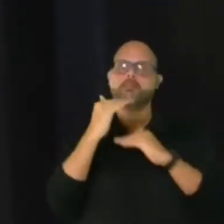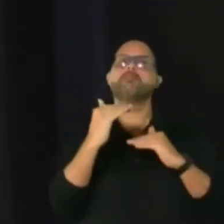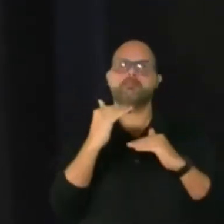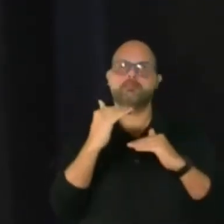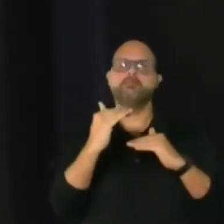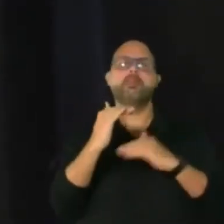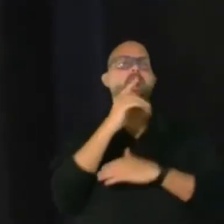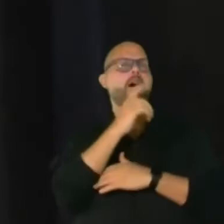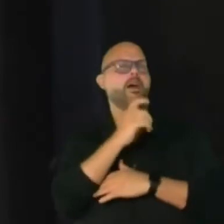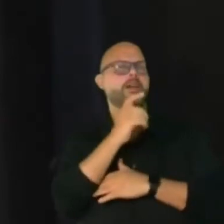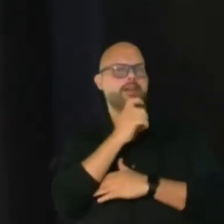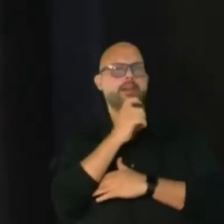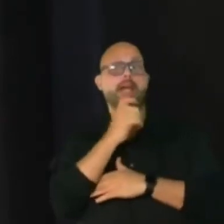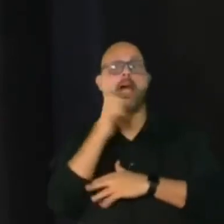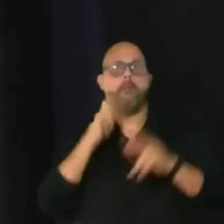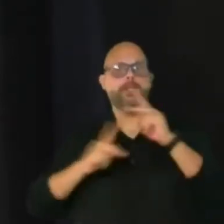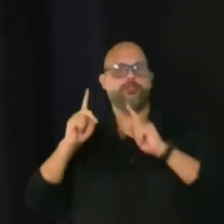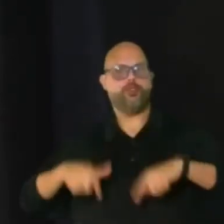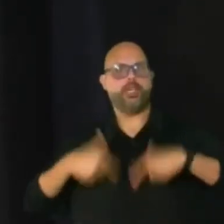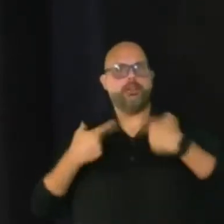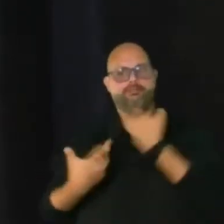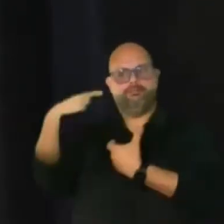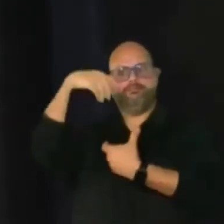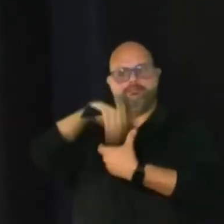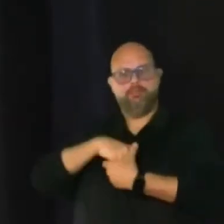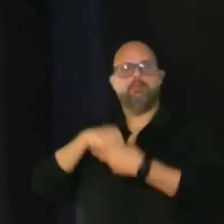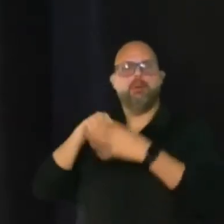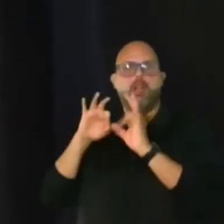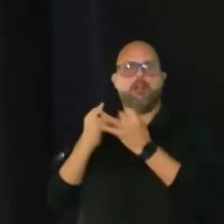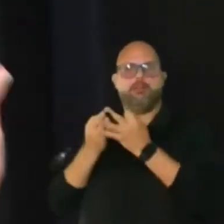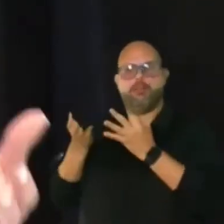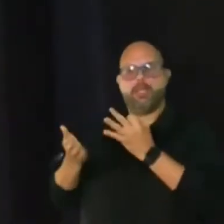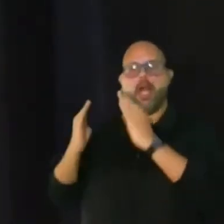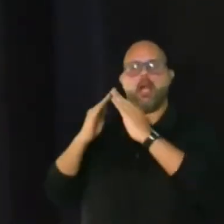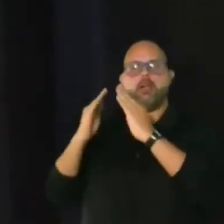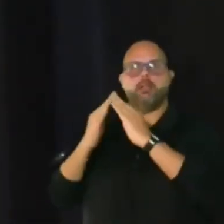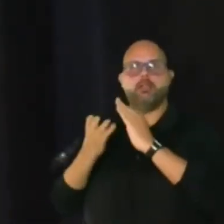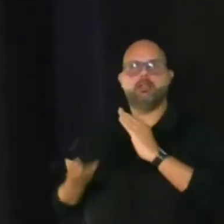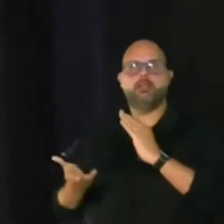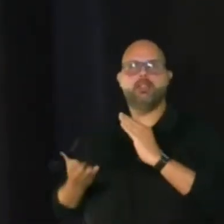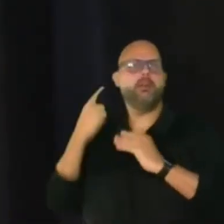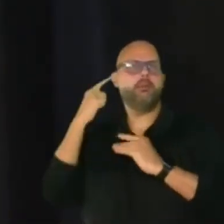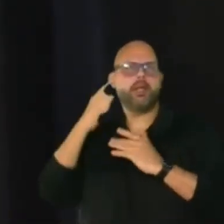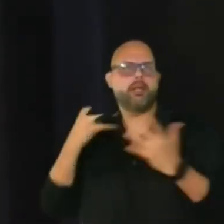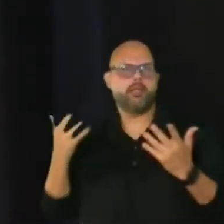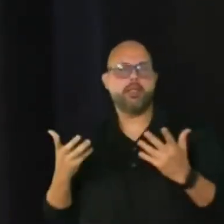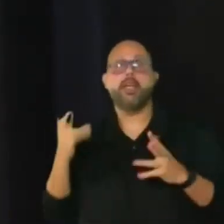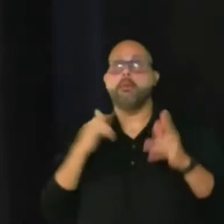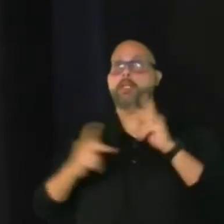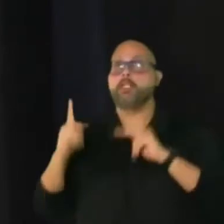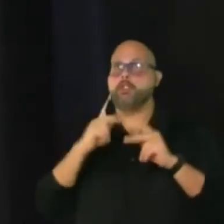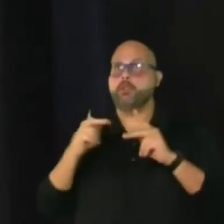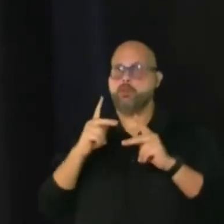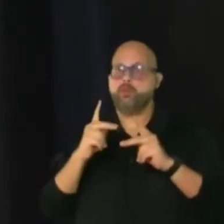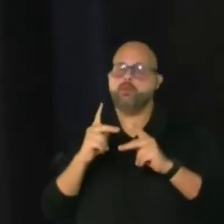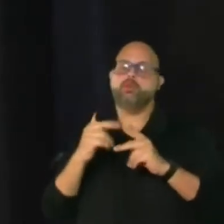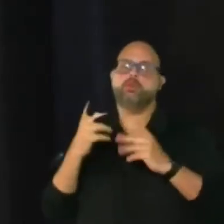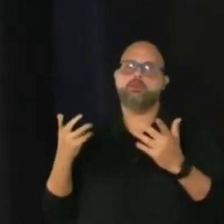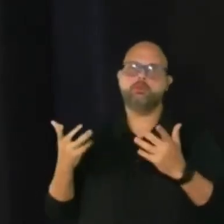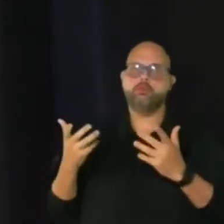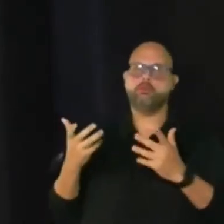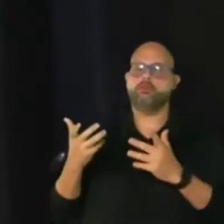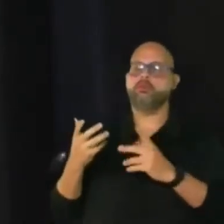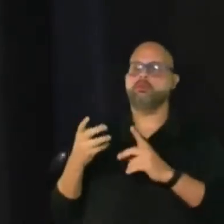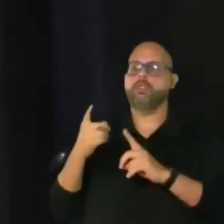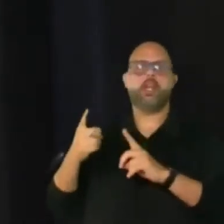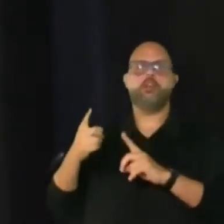aquellas personas que estén dentro de la unidad familiar, para evitar que personas extrañas a la unidad puedan contagiarlos y surjan